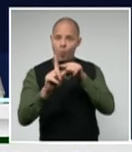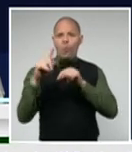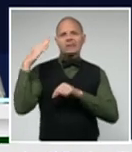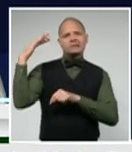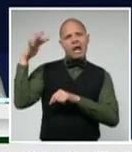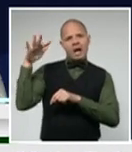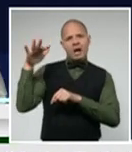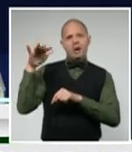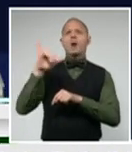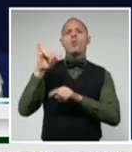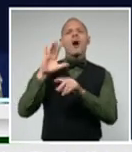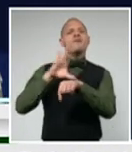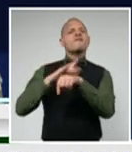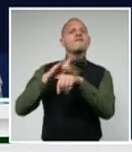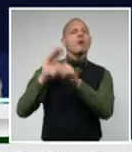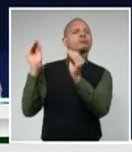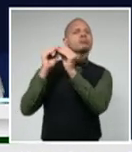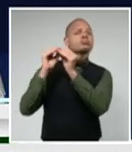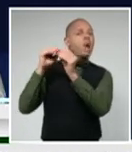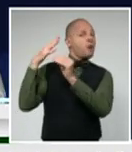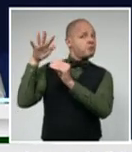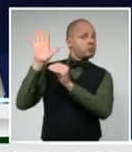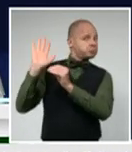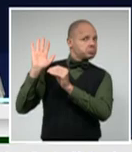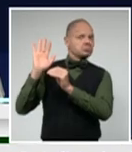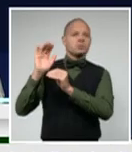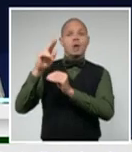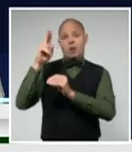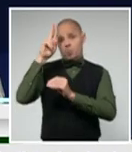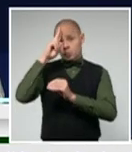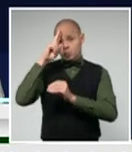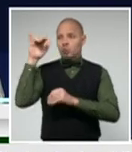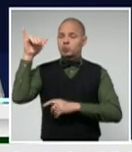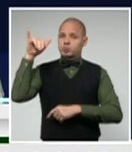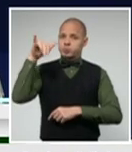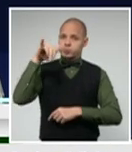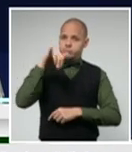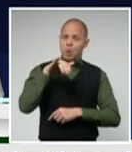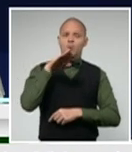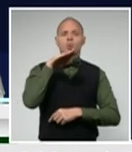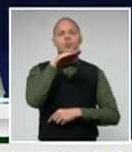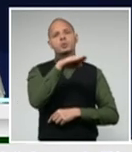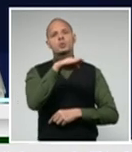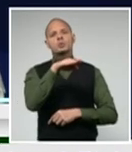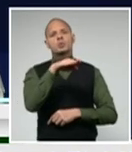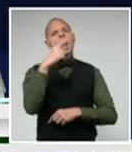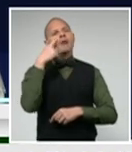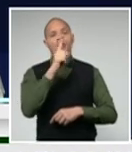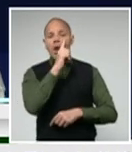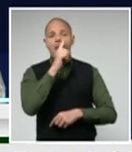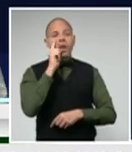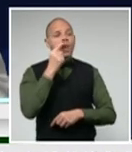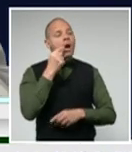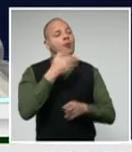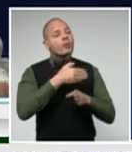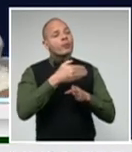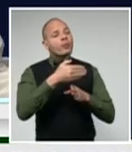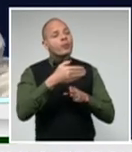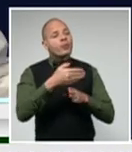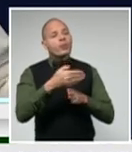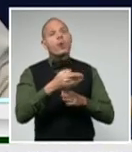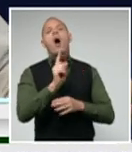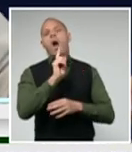exterior recientemente, se aisló y se estudió y resultó positivo. Los dos son de aquí, de